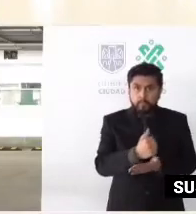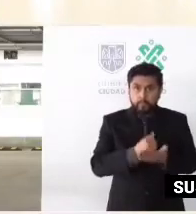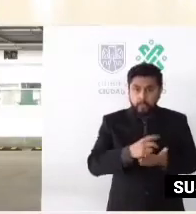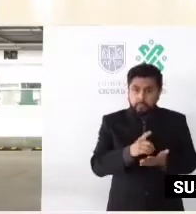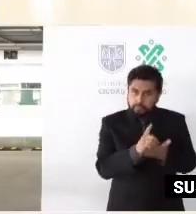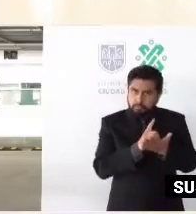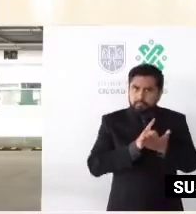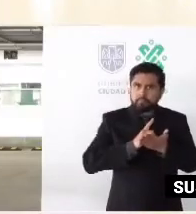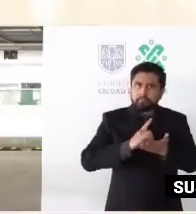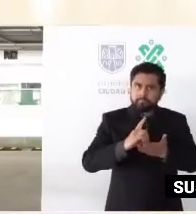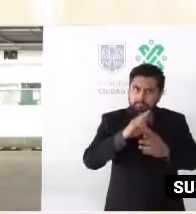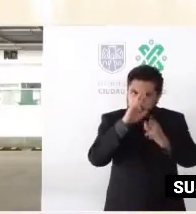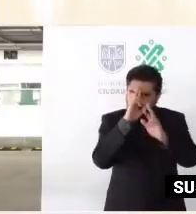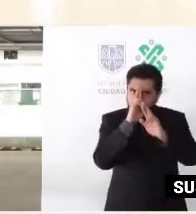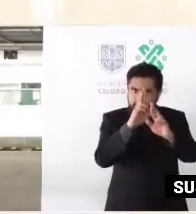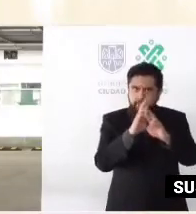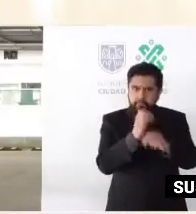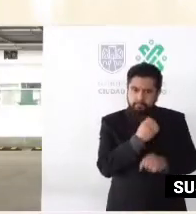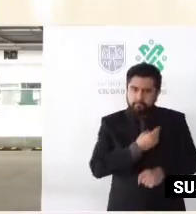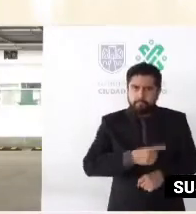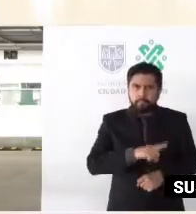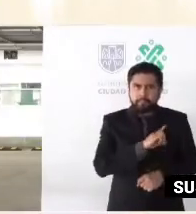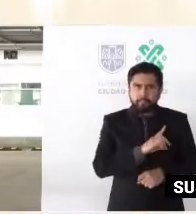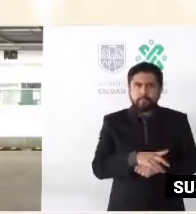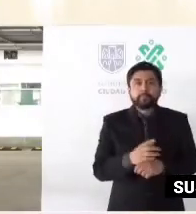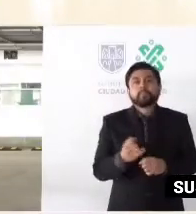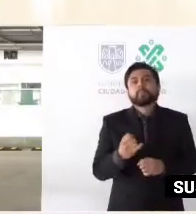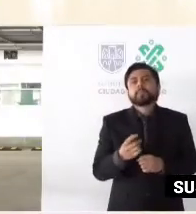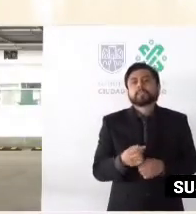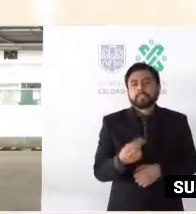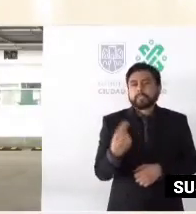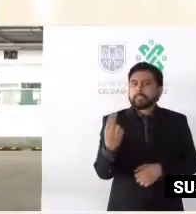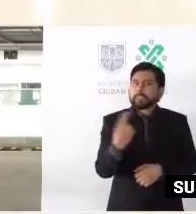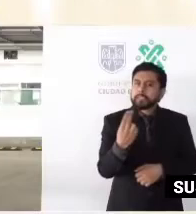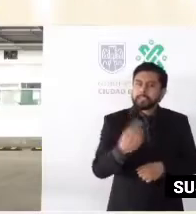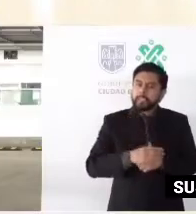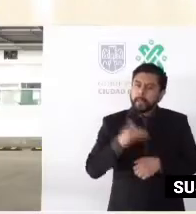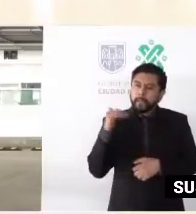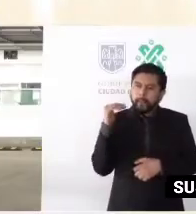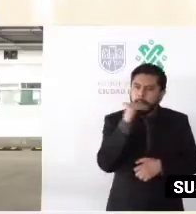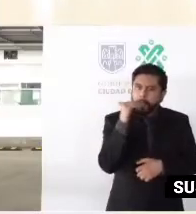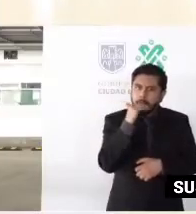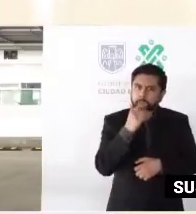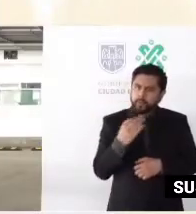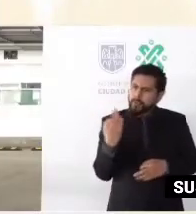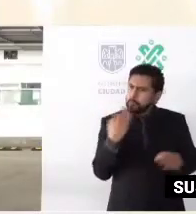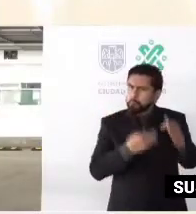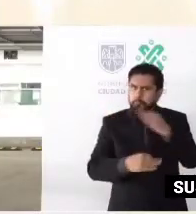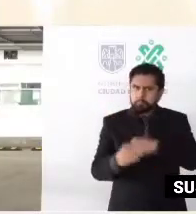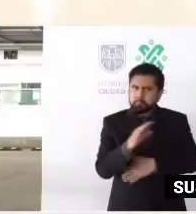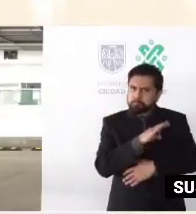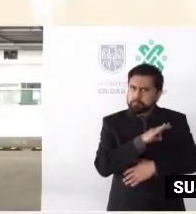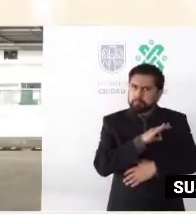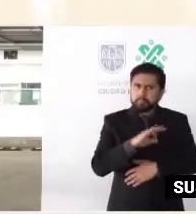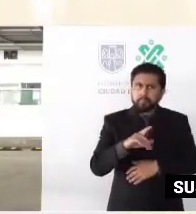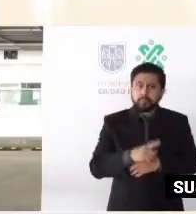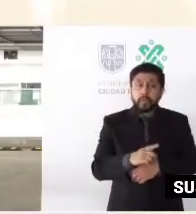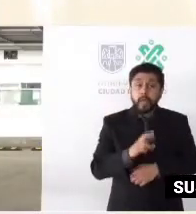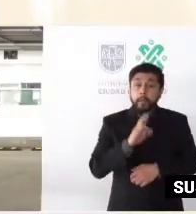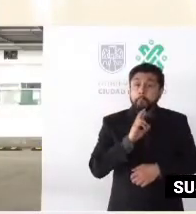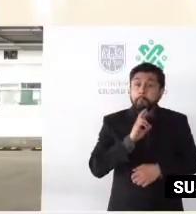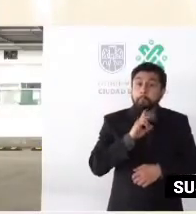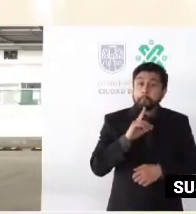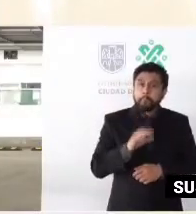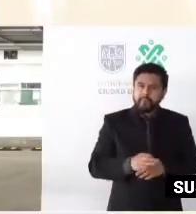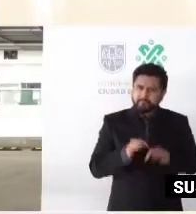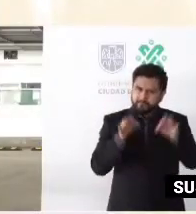derechos, particularmente en el derecho a la salud, que debe ser gratuita, universal y que debe proveer la mejor calidad de vida